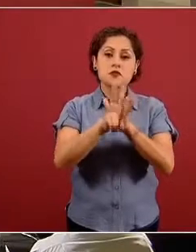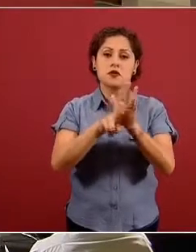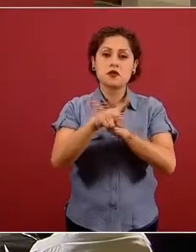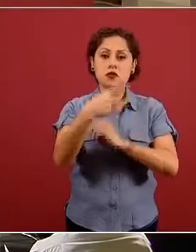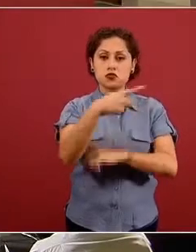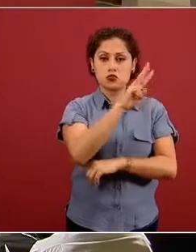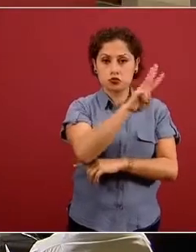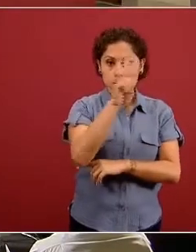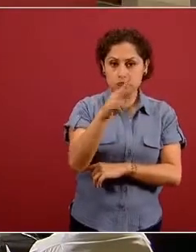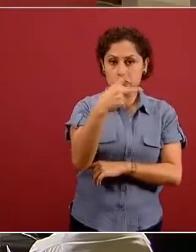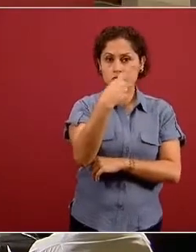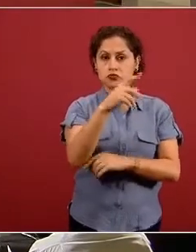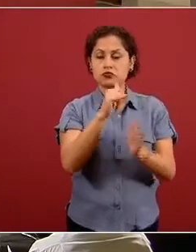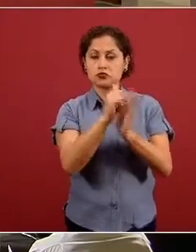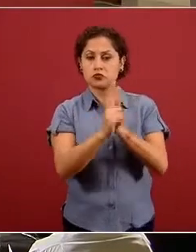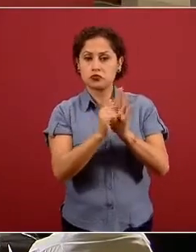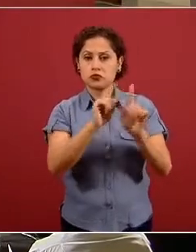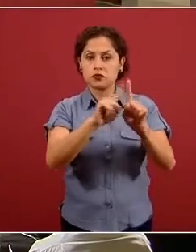nacional.